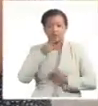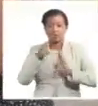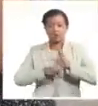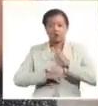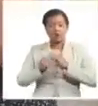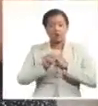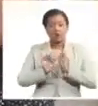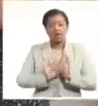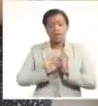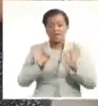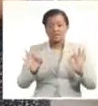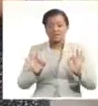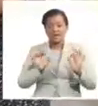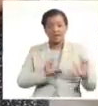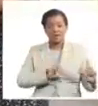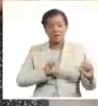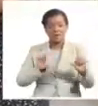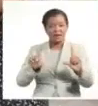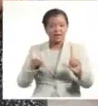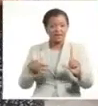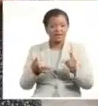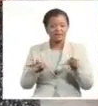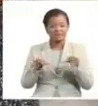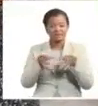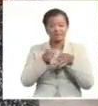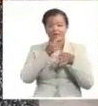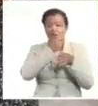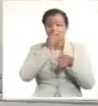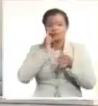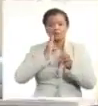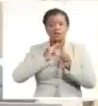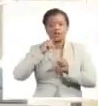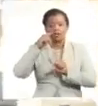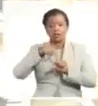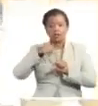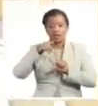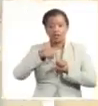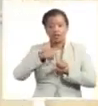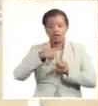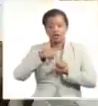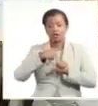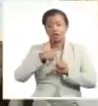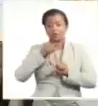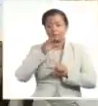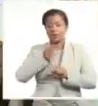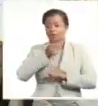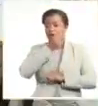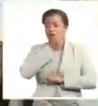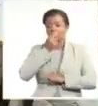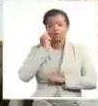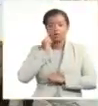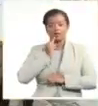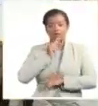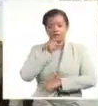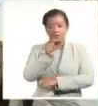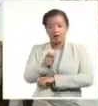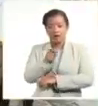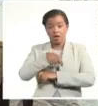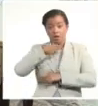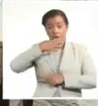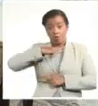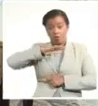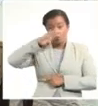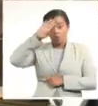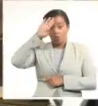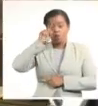reconocimiento especial a la Cátedra Martiana del Instituto Técnico Militar José Martí, considerada de referencia en Cuba en